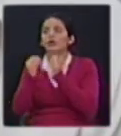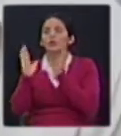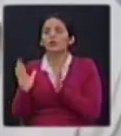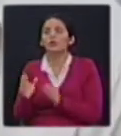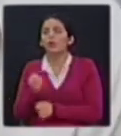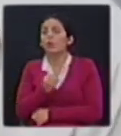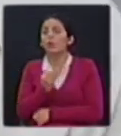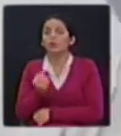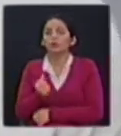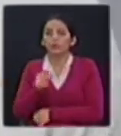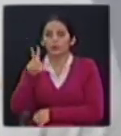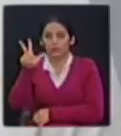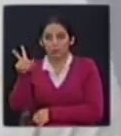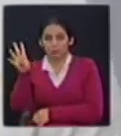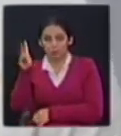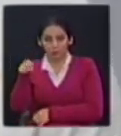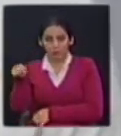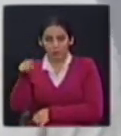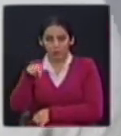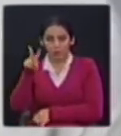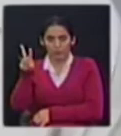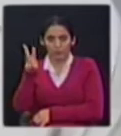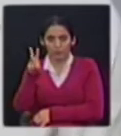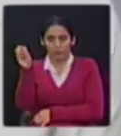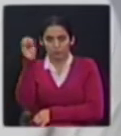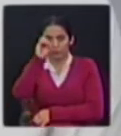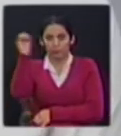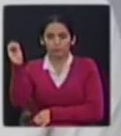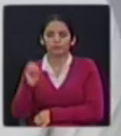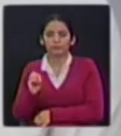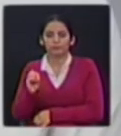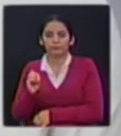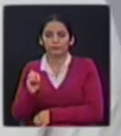34,26%. Yilena Perlaza, Telegrama Noticias. 30.